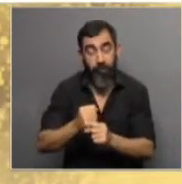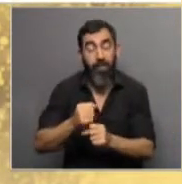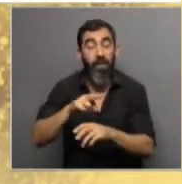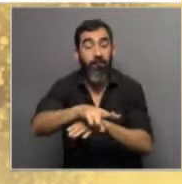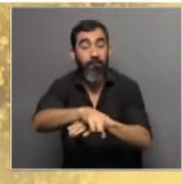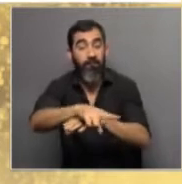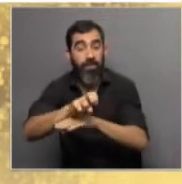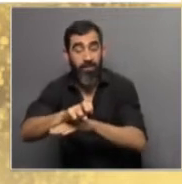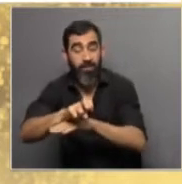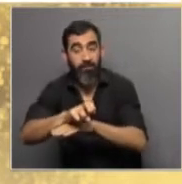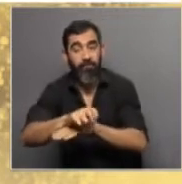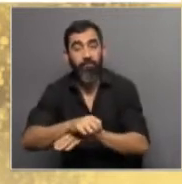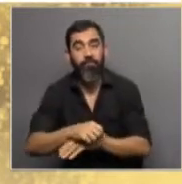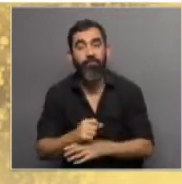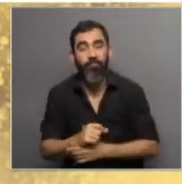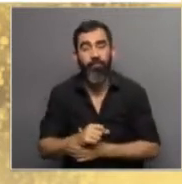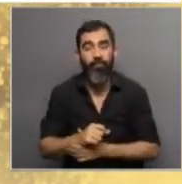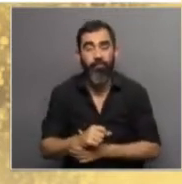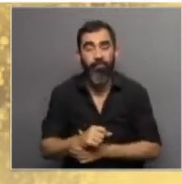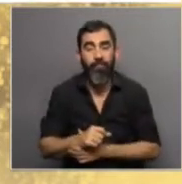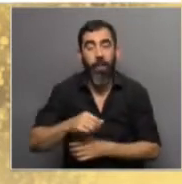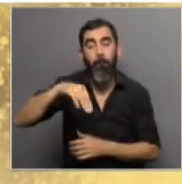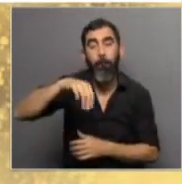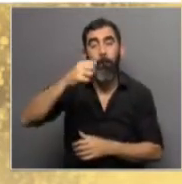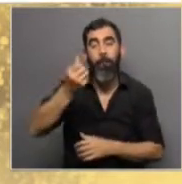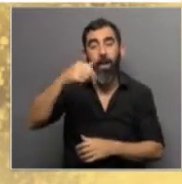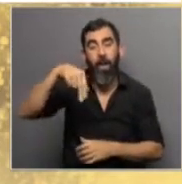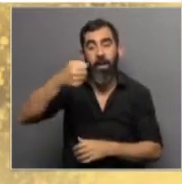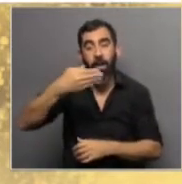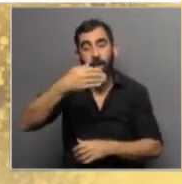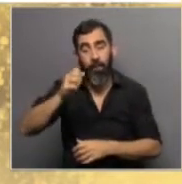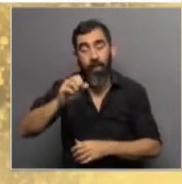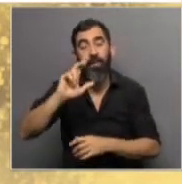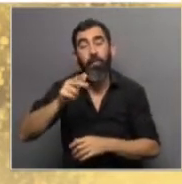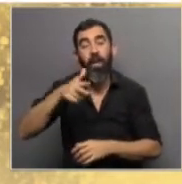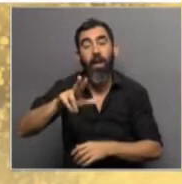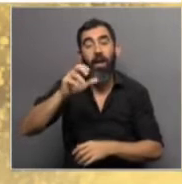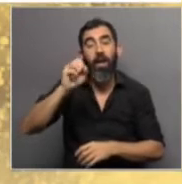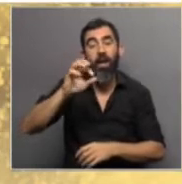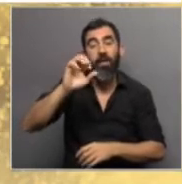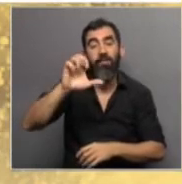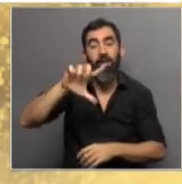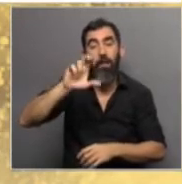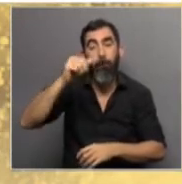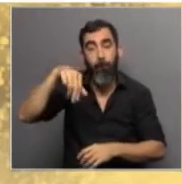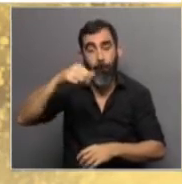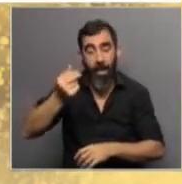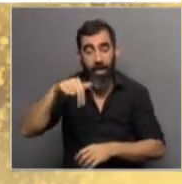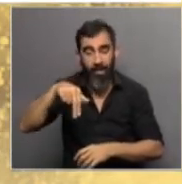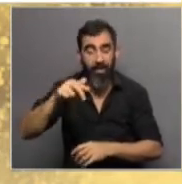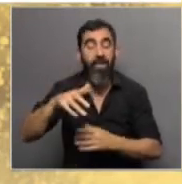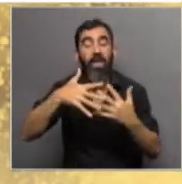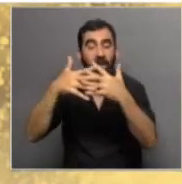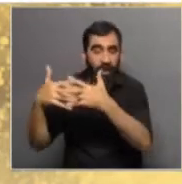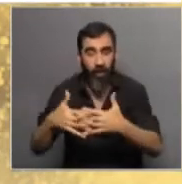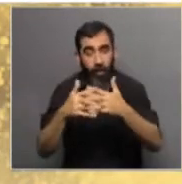Física, correspondió a Suro Manabe y también a Klaus Hasselmann, por un lado de Princeton en los Estados Unidos, por otro